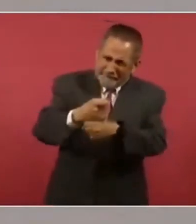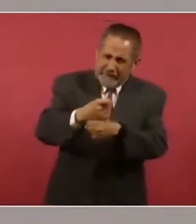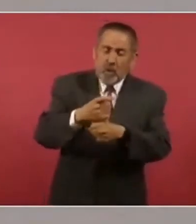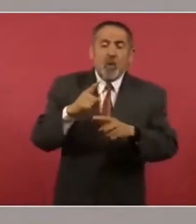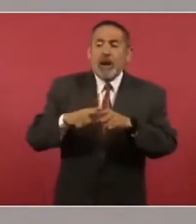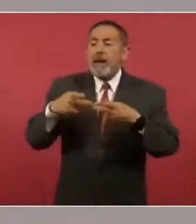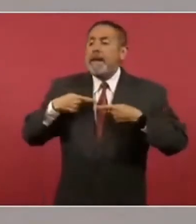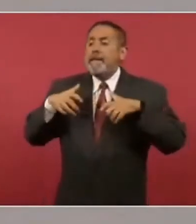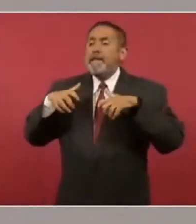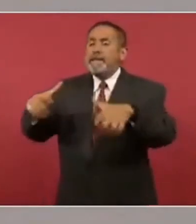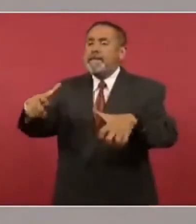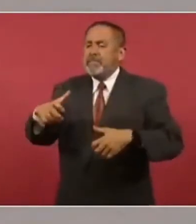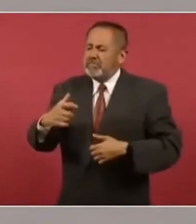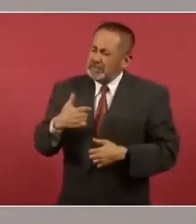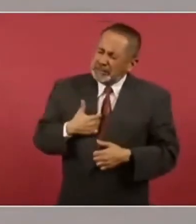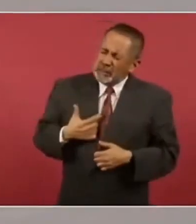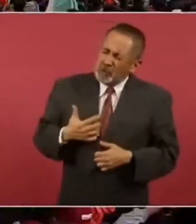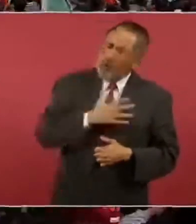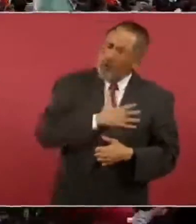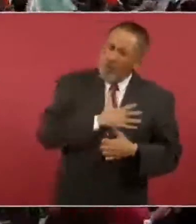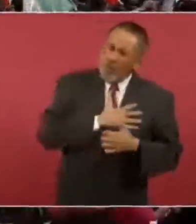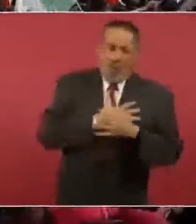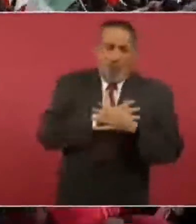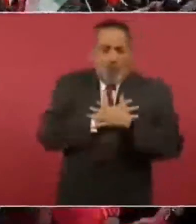amor al pueblo.